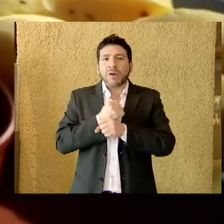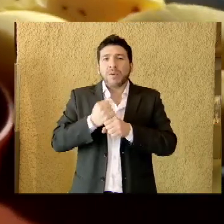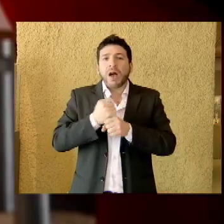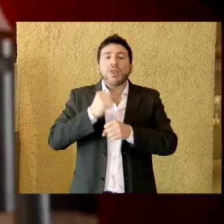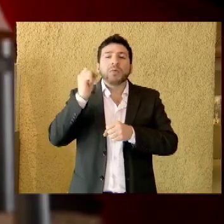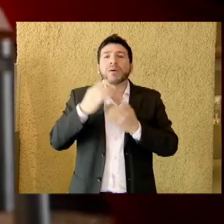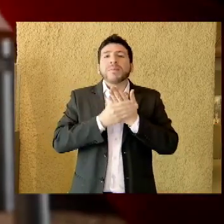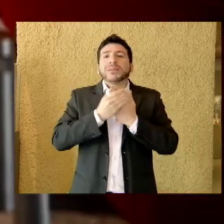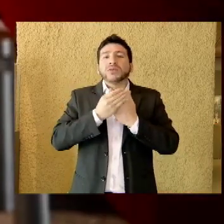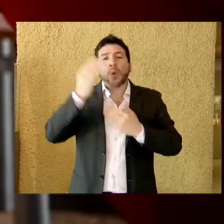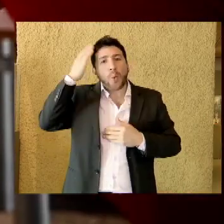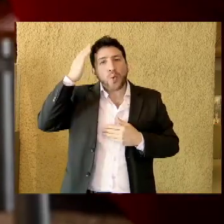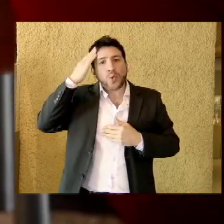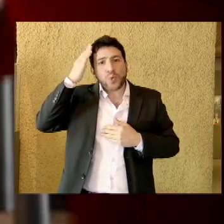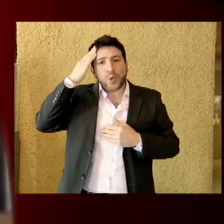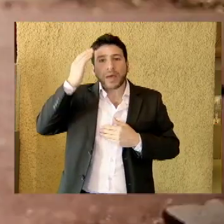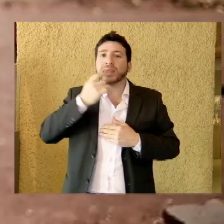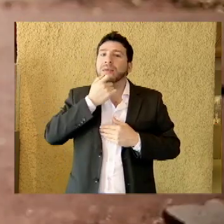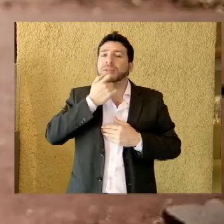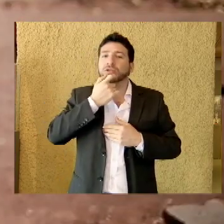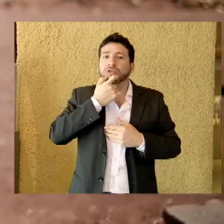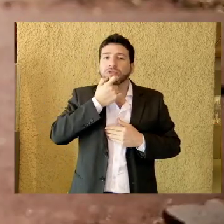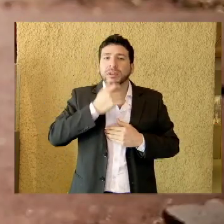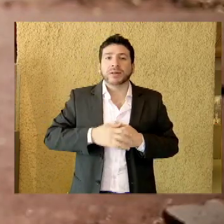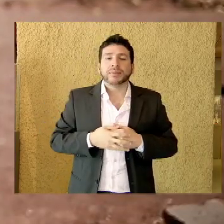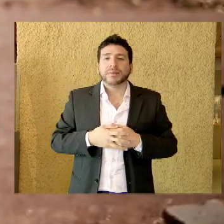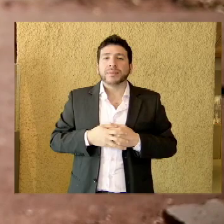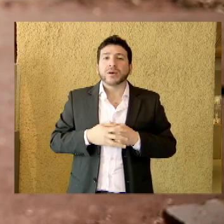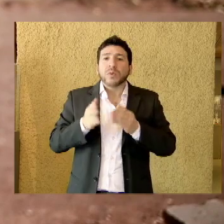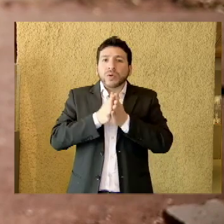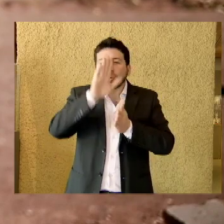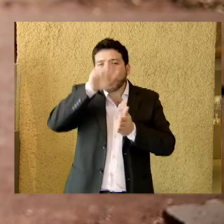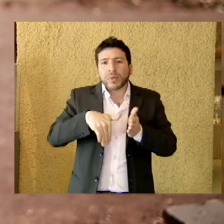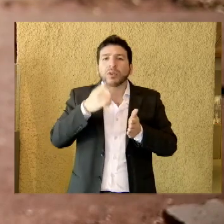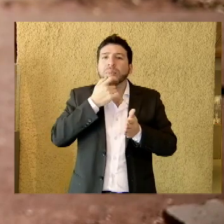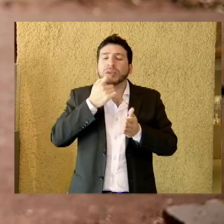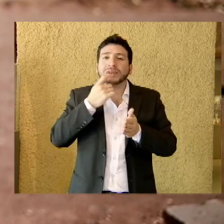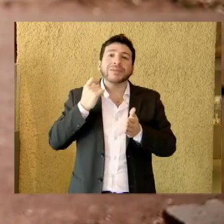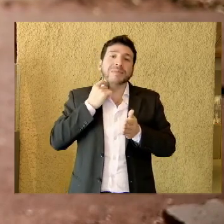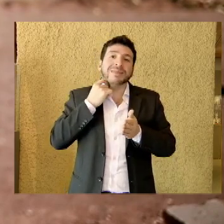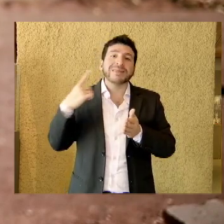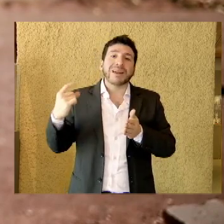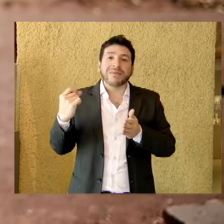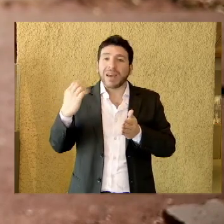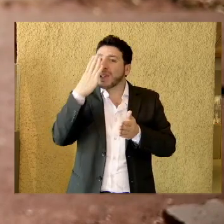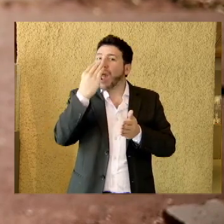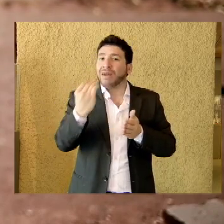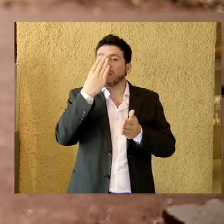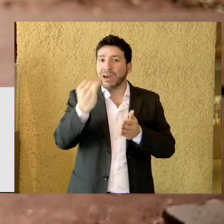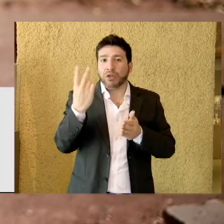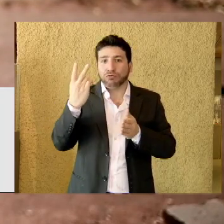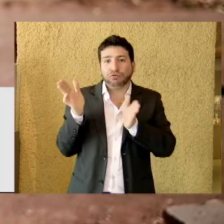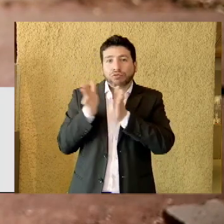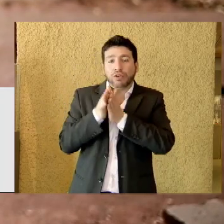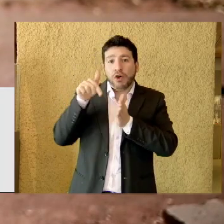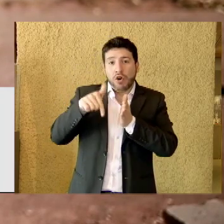de Cultura y Turismo de la provincia, junto a los departamentos de San Rafael y General Alvear.